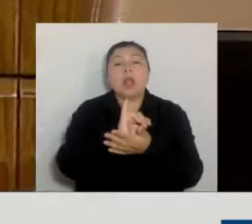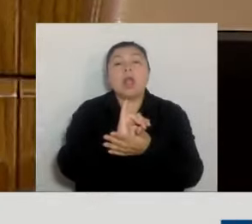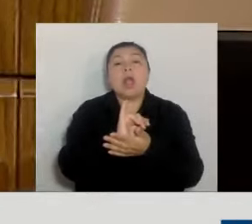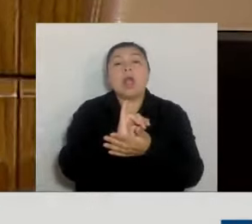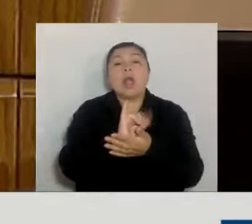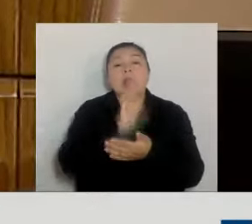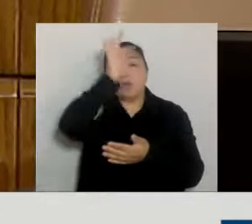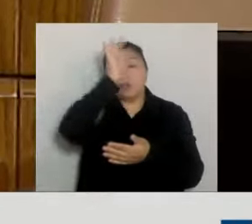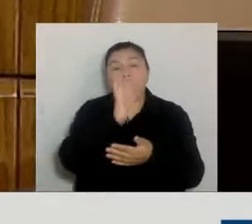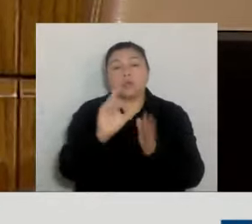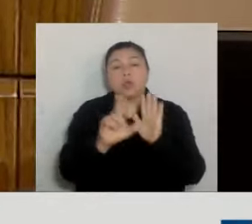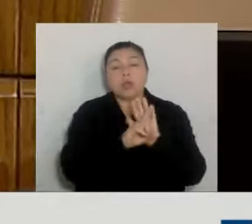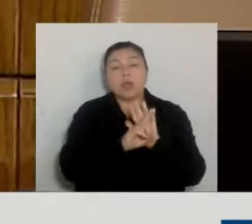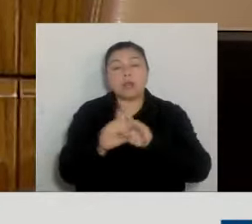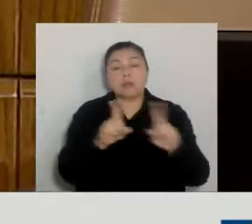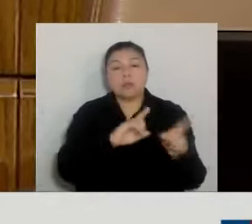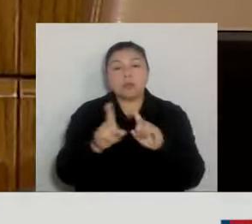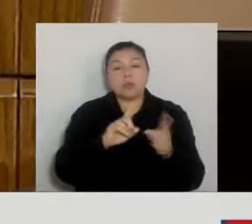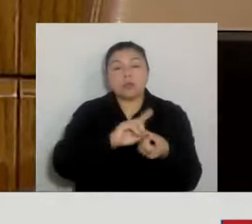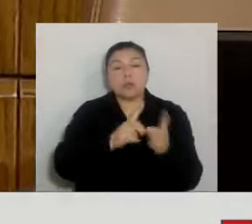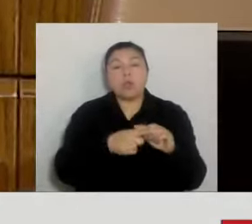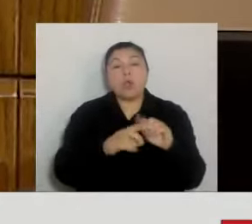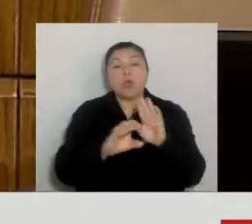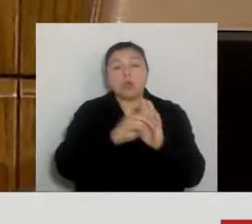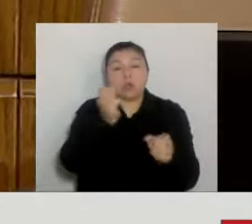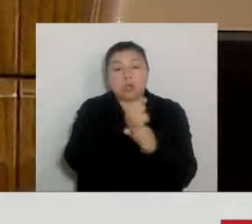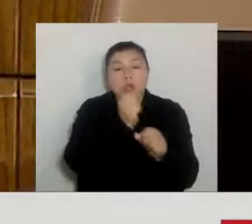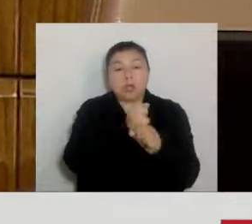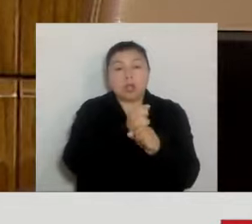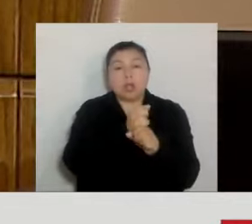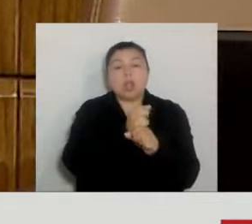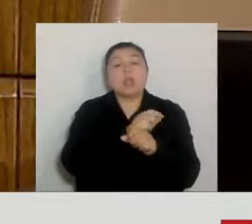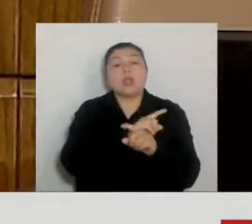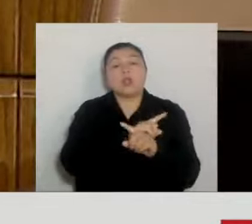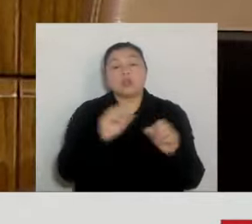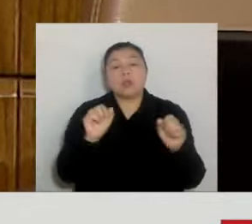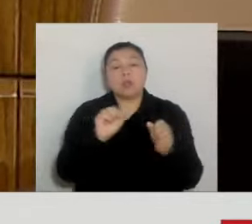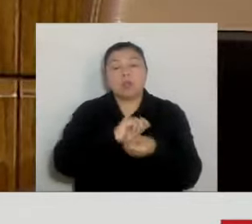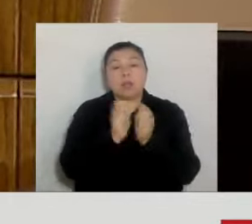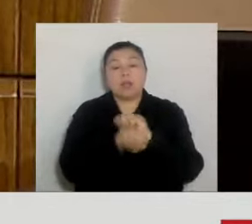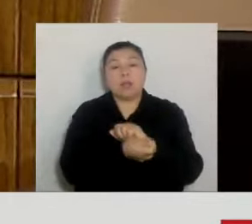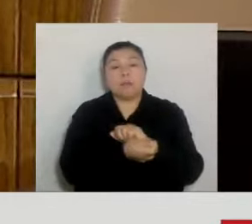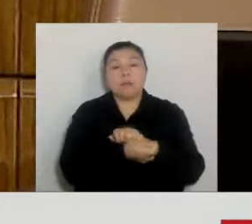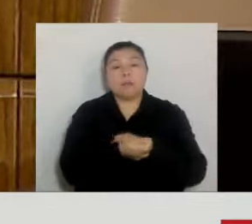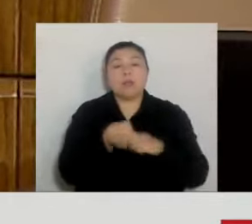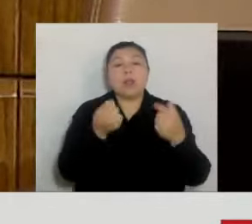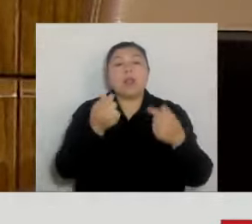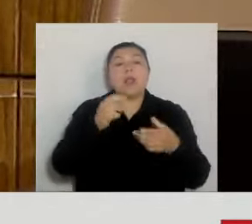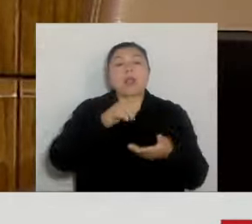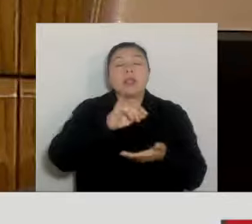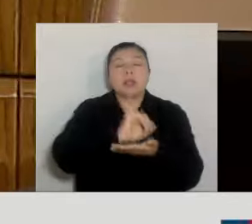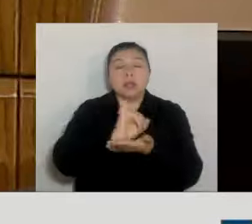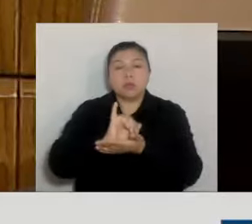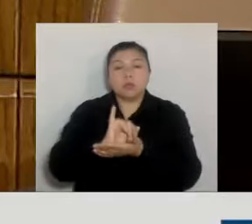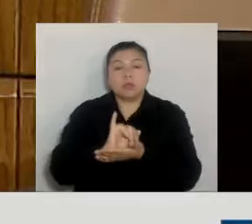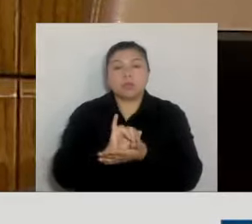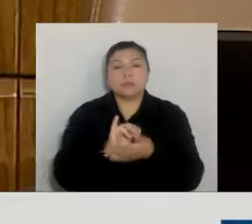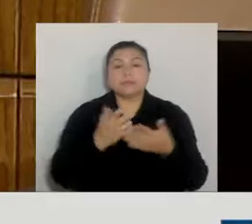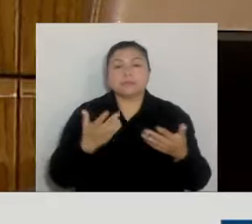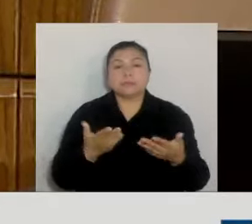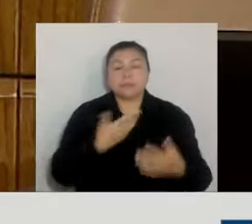de estatuto administrativo en lugar del código del trabajo lo que hará inamovible al personal de la agencia en desmedro de su efectividad presidentea